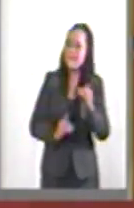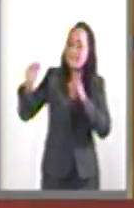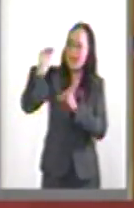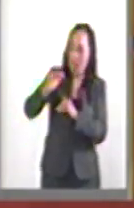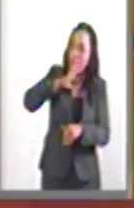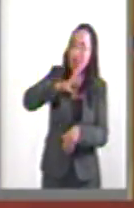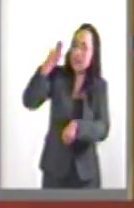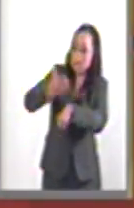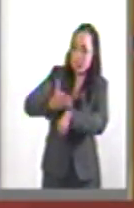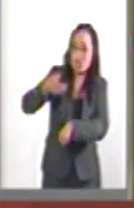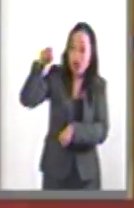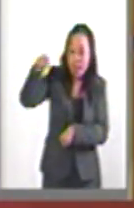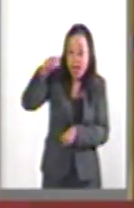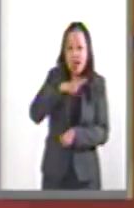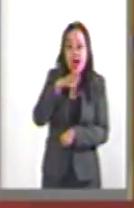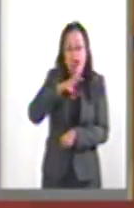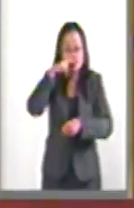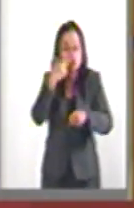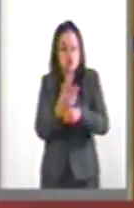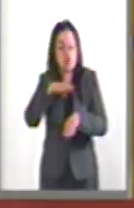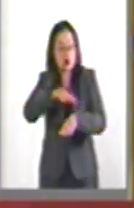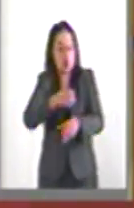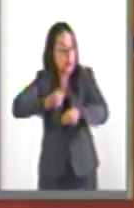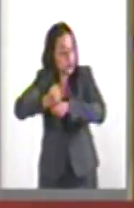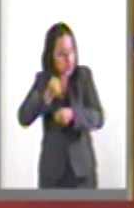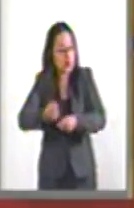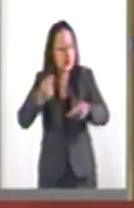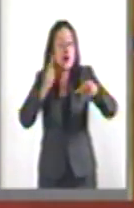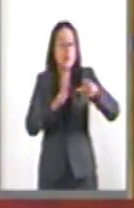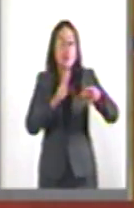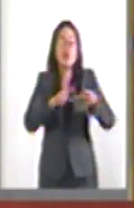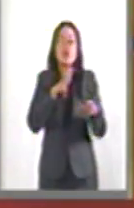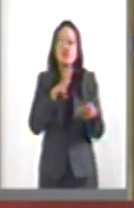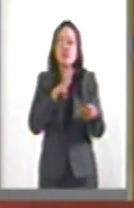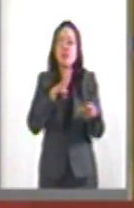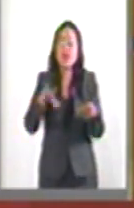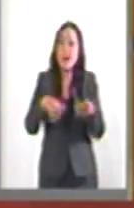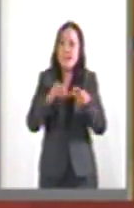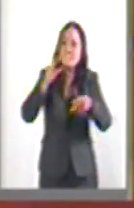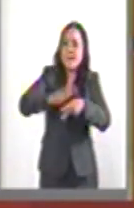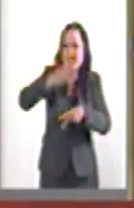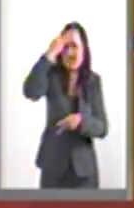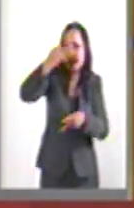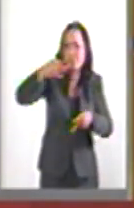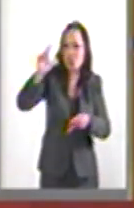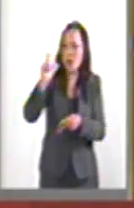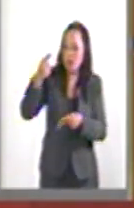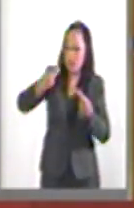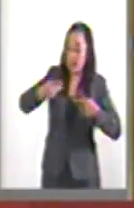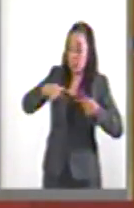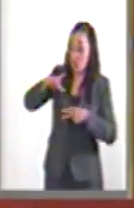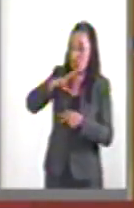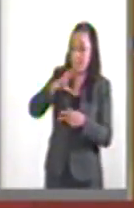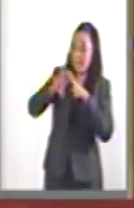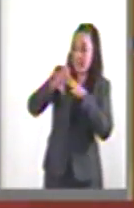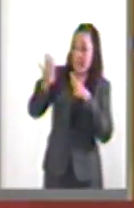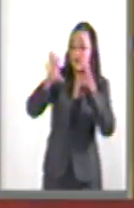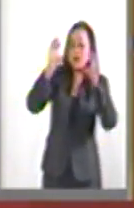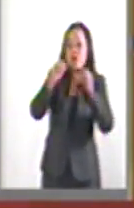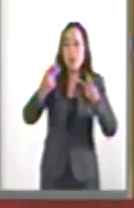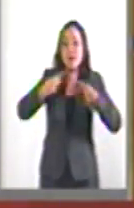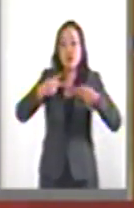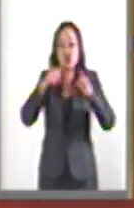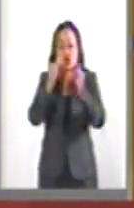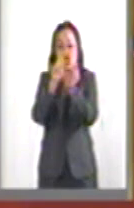jerárquicos, como los verdaderos responsables. Se aumentaron las penas cuando los torturados sean inmigrantes o personas